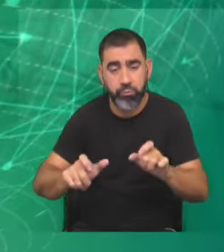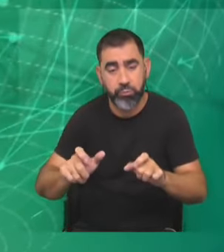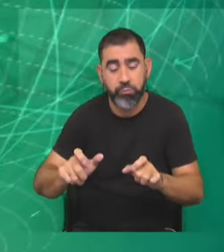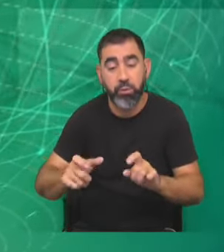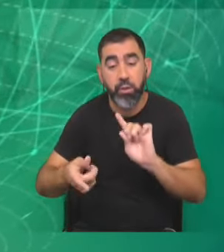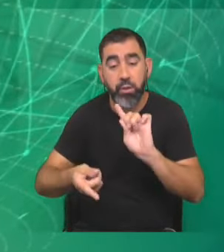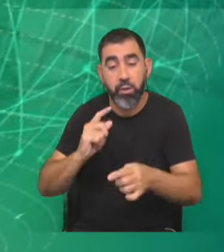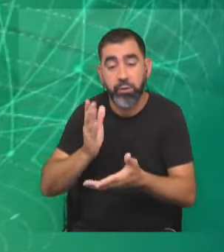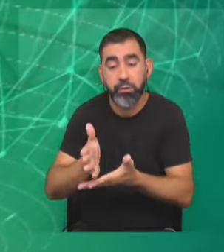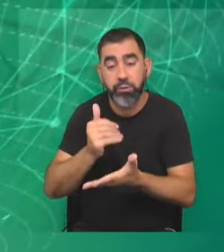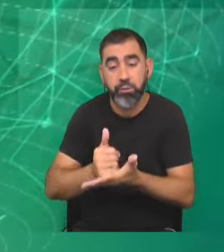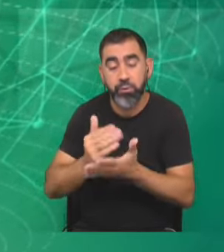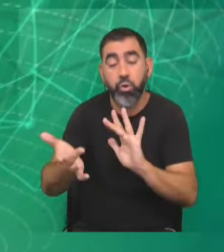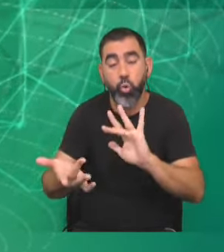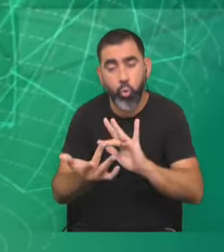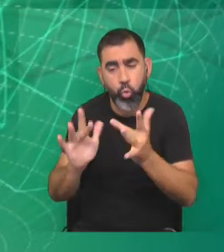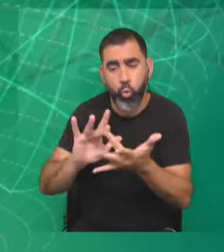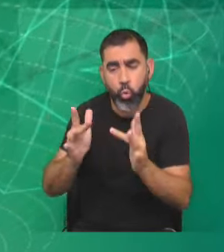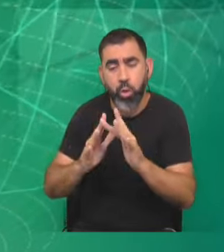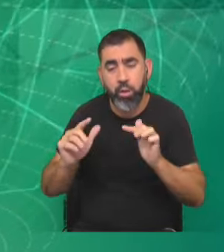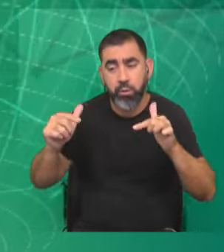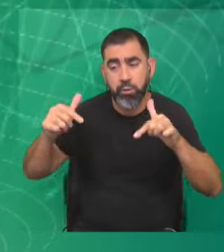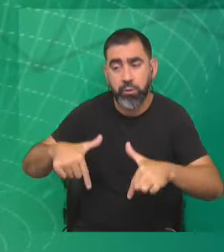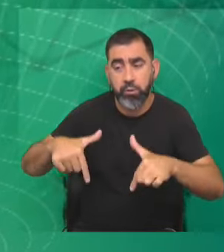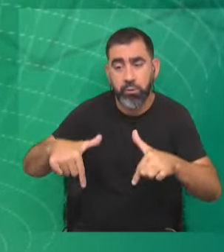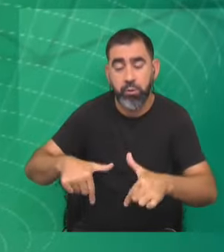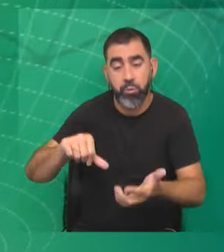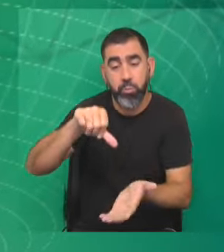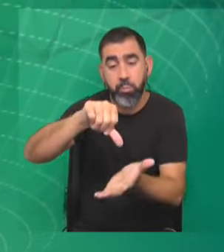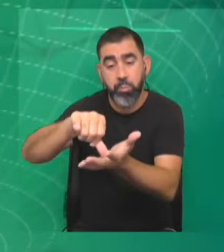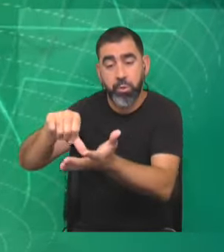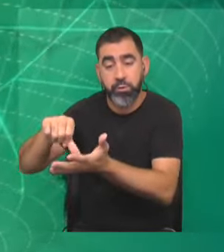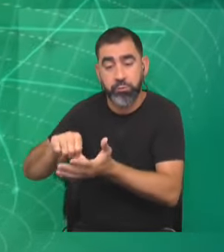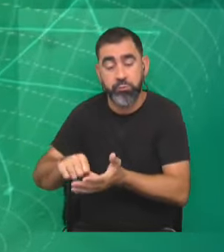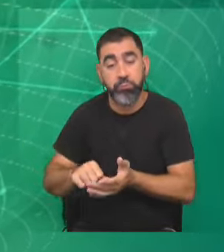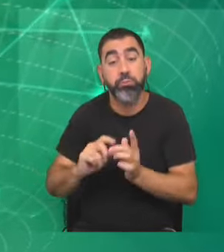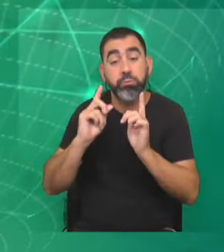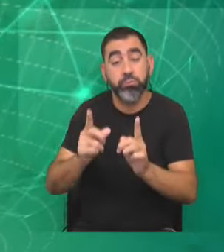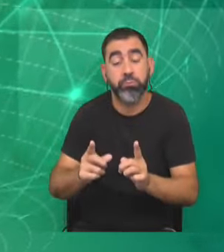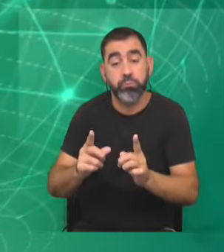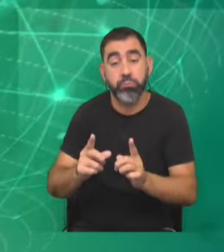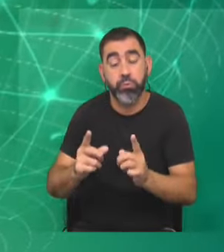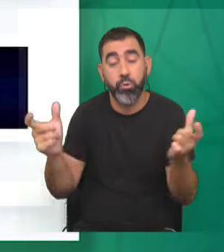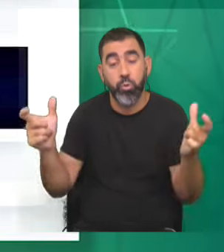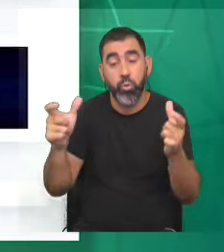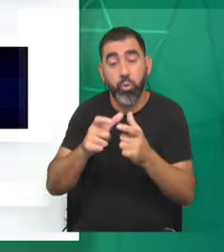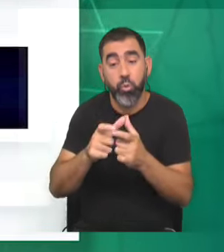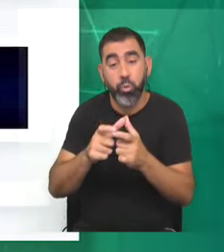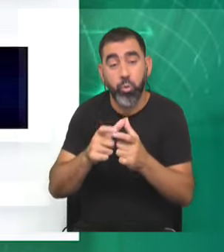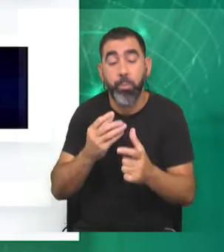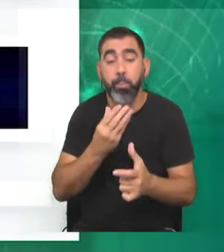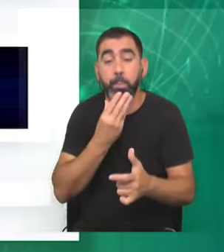castillería informó que permanecen en contacto con las embajadas de la región y también se expresó el comité eh